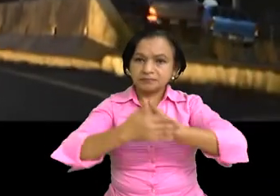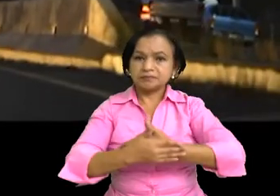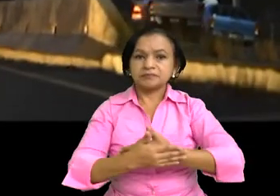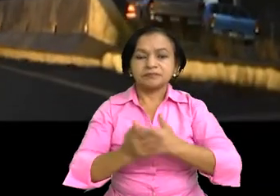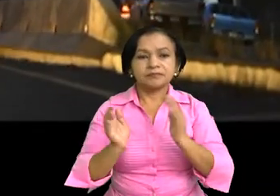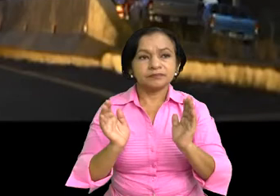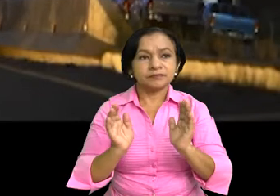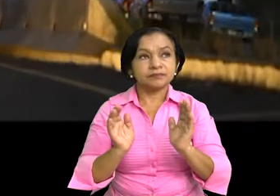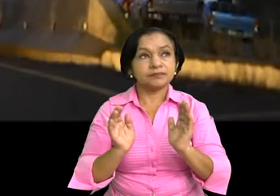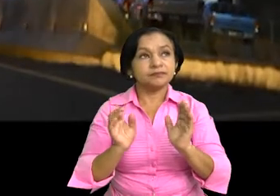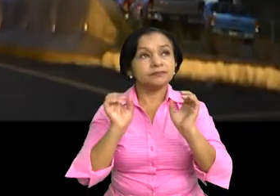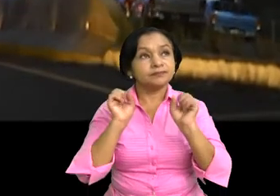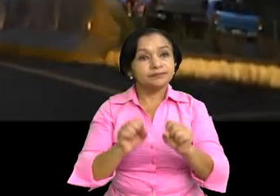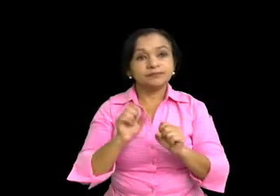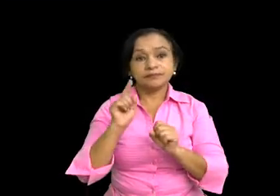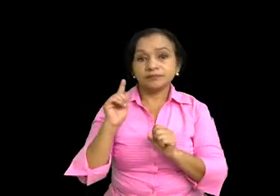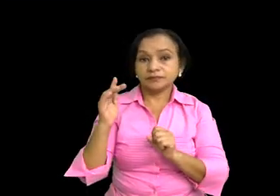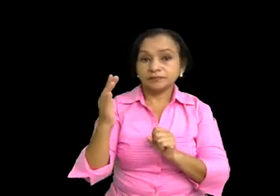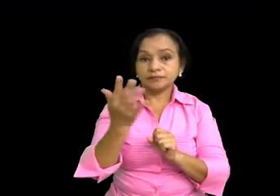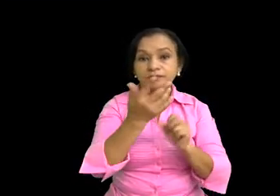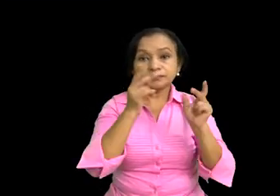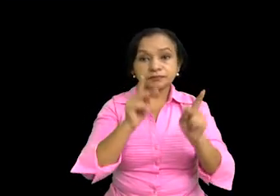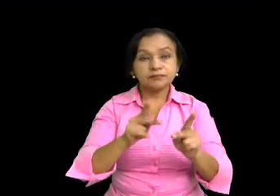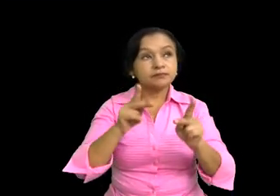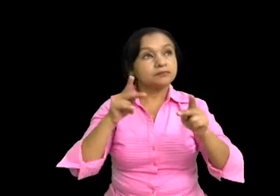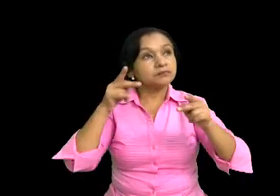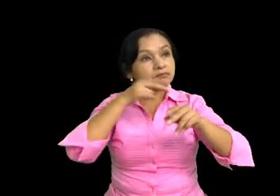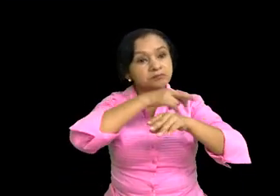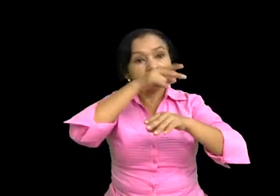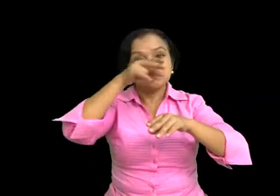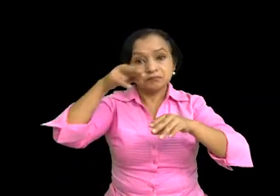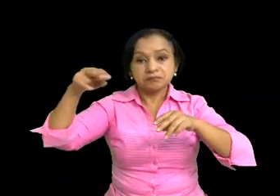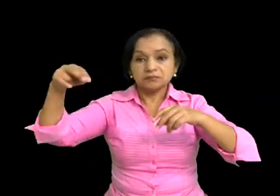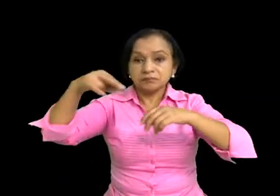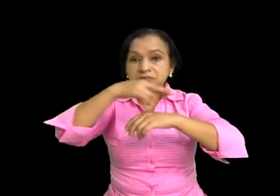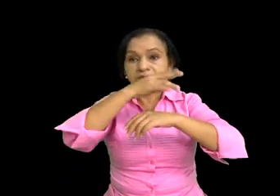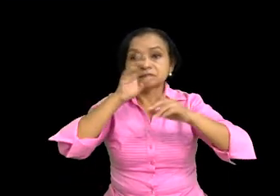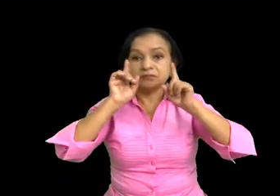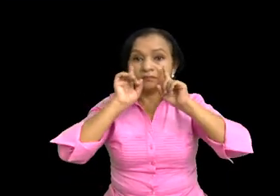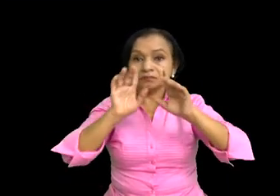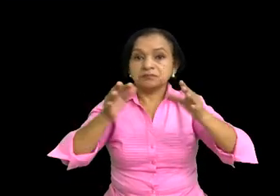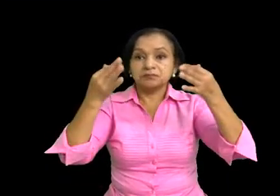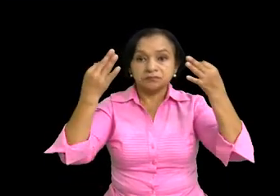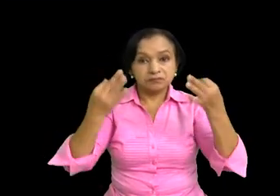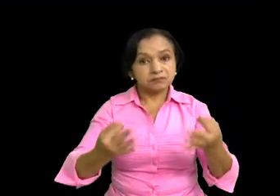¿verdad? Para que todos los usuarios puedan transitar seguro y puedan